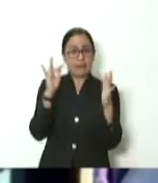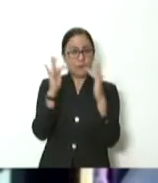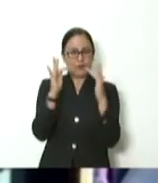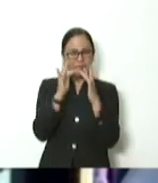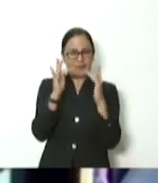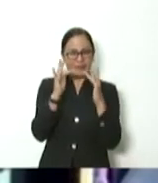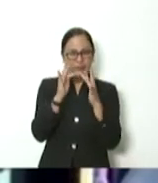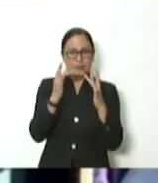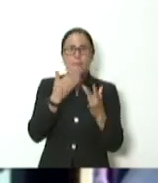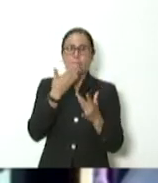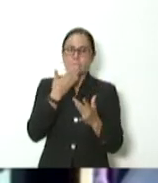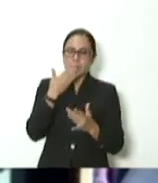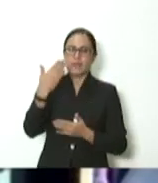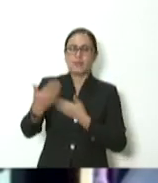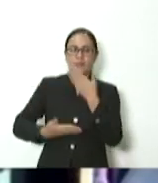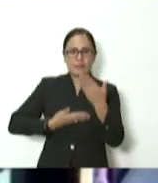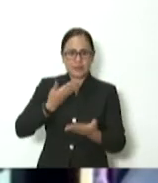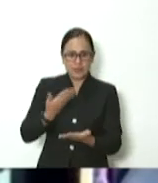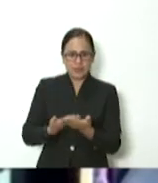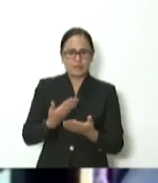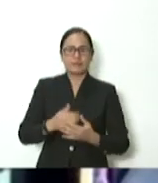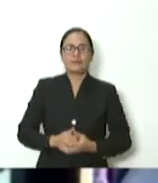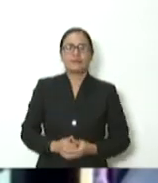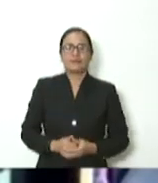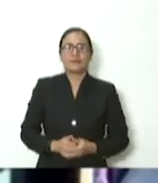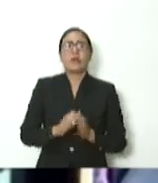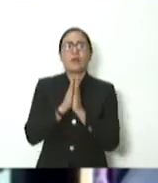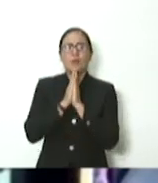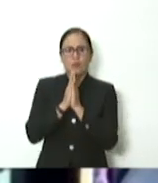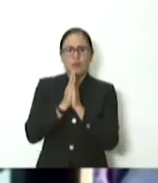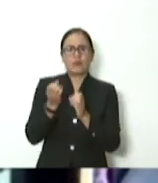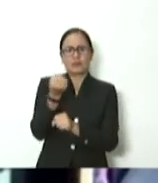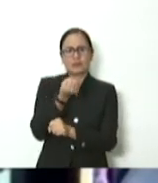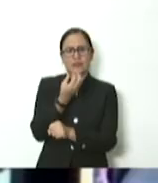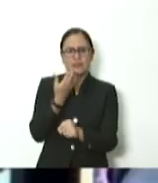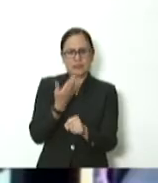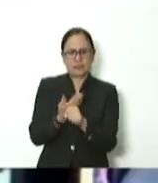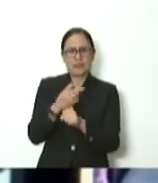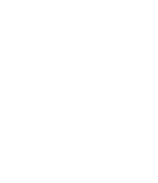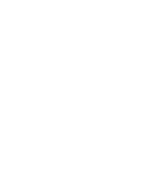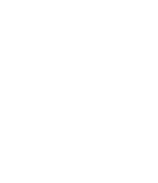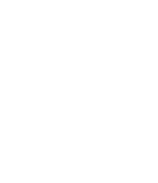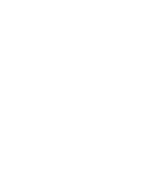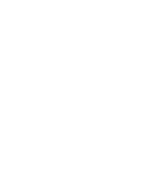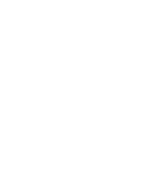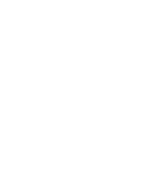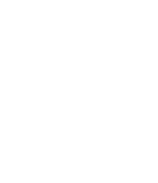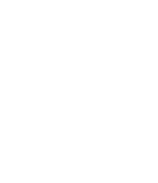proceder a ampliar el periodo, sin que esto signifique reelección al puesto, aclararon.